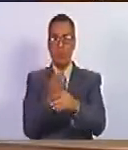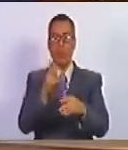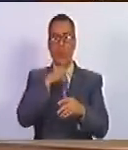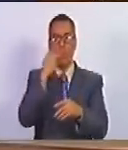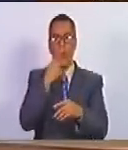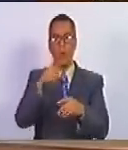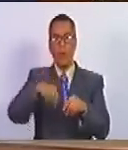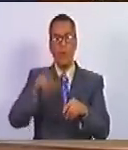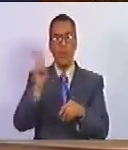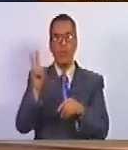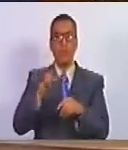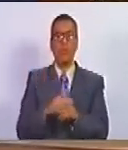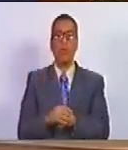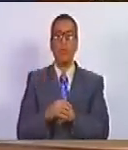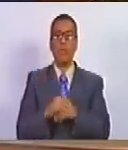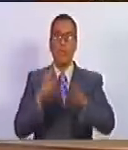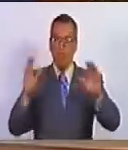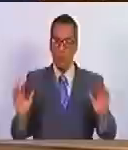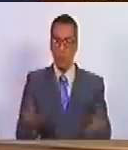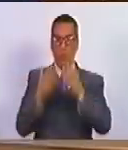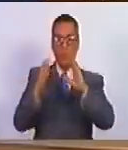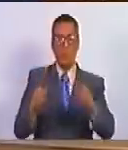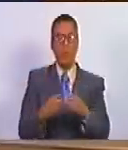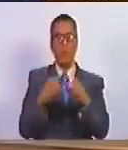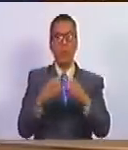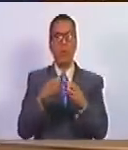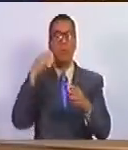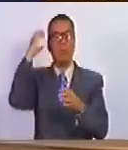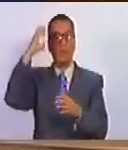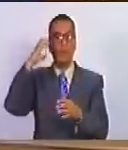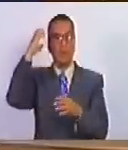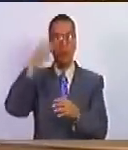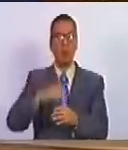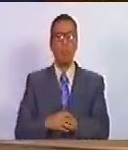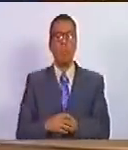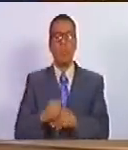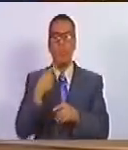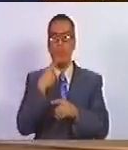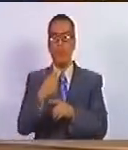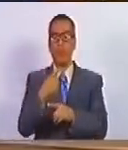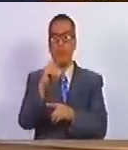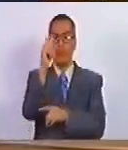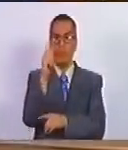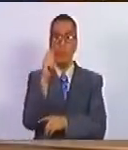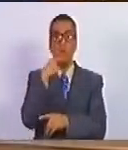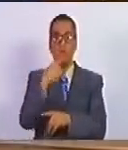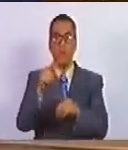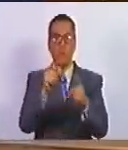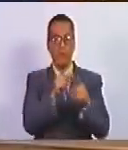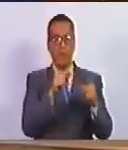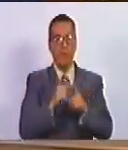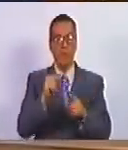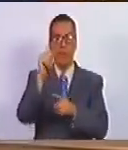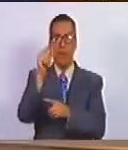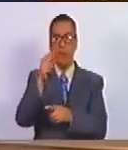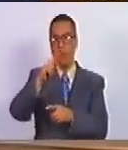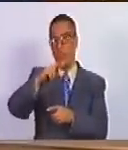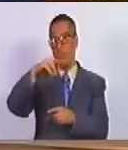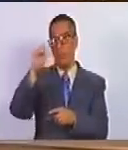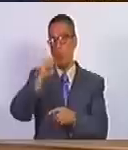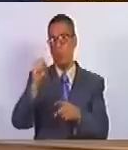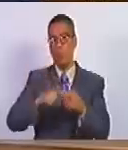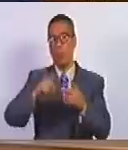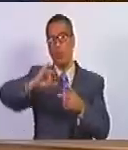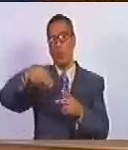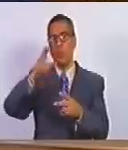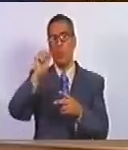políticas en Venezuela impulsada por el Parlamento Europeo. El presidente cedió el derecho de palabra a los diputados Rodolfo Sanz y